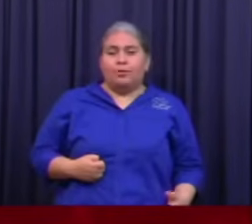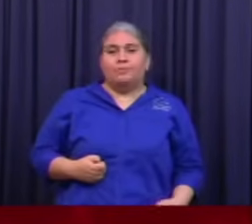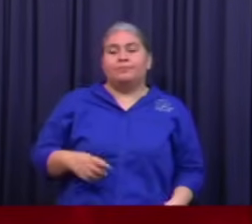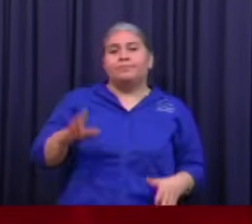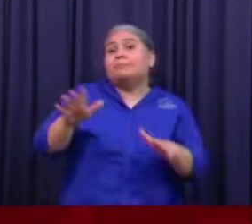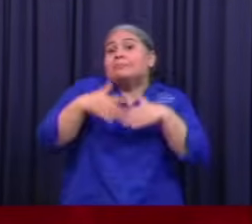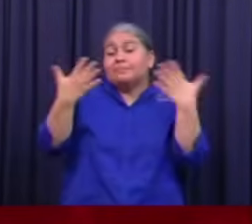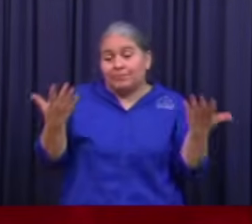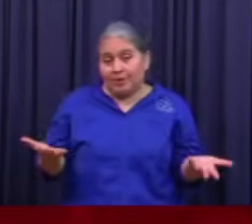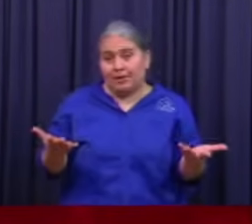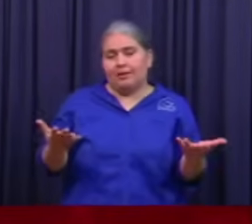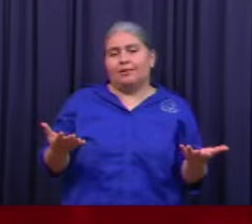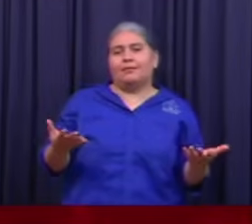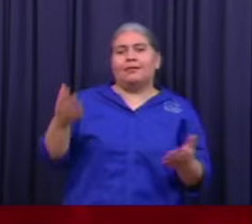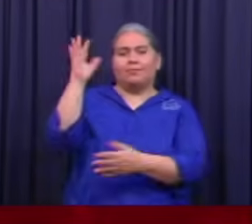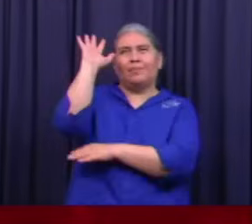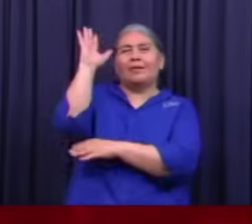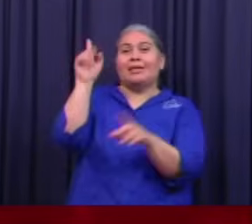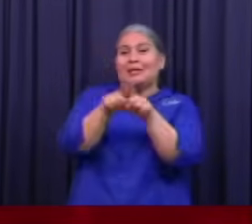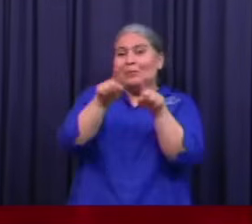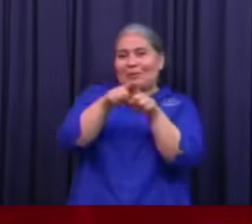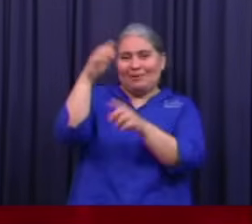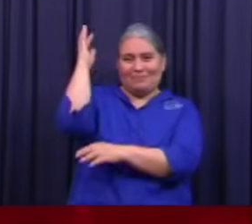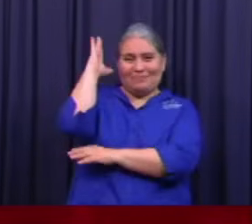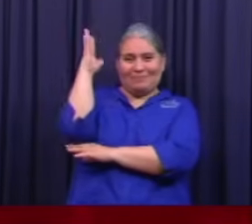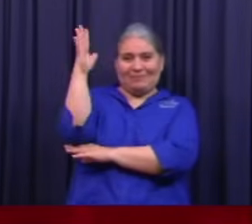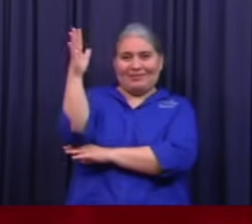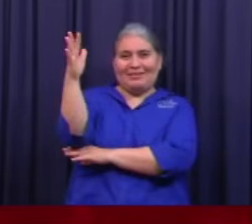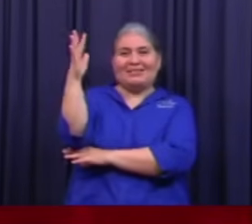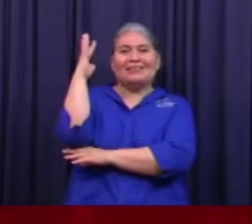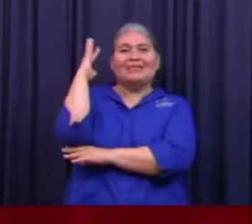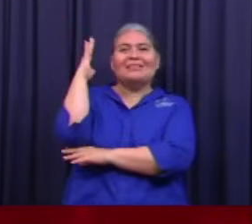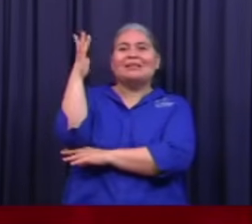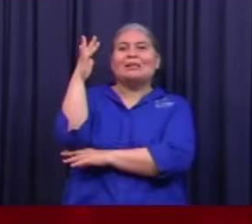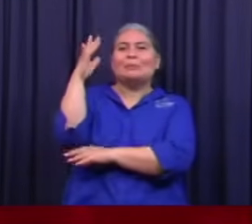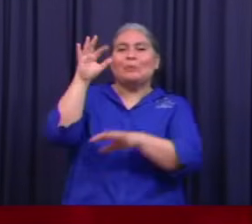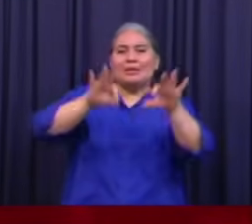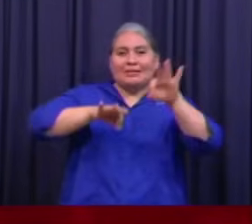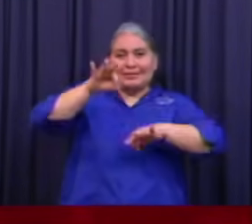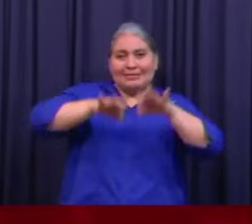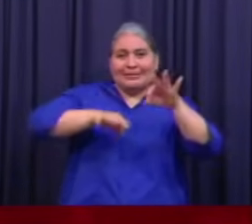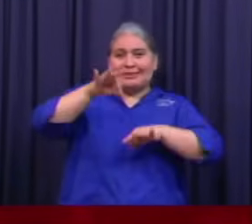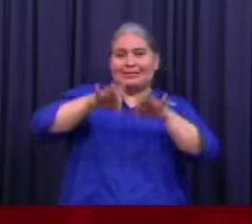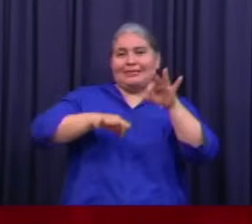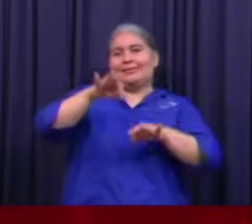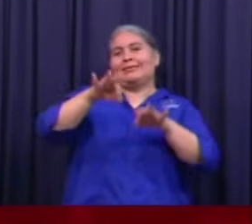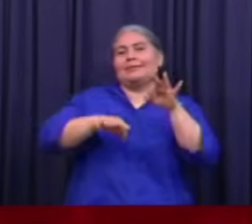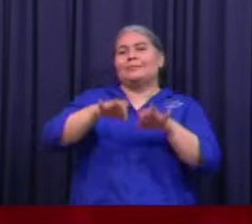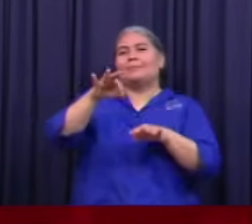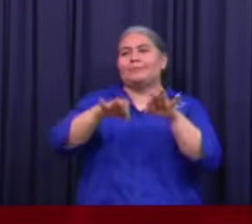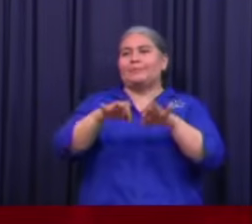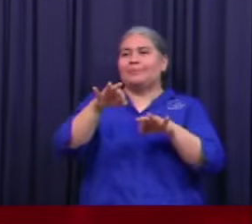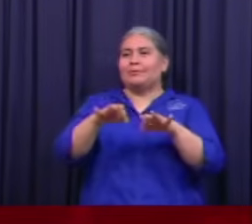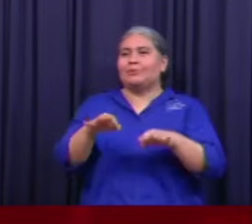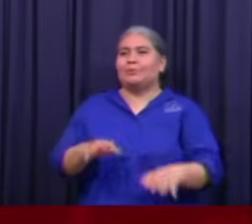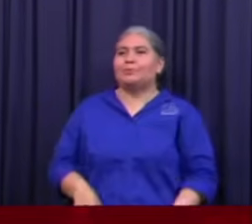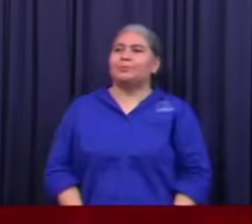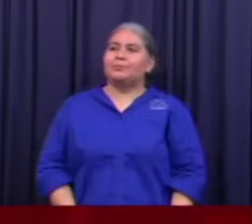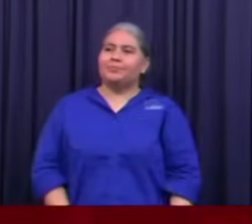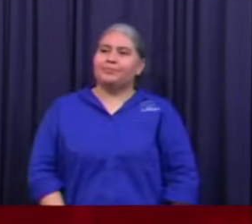plantados por Jehová mismo para que él sea glorificado eso quiere decir que cuando el señor te mira